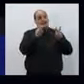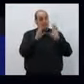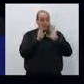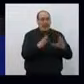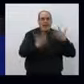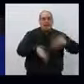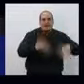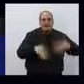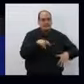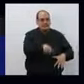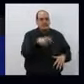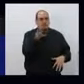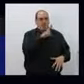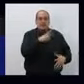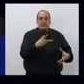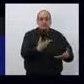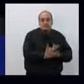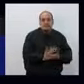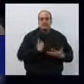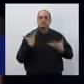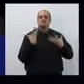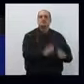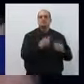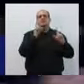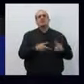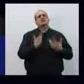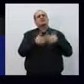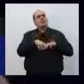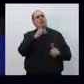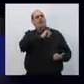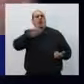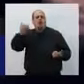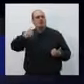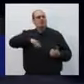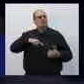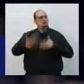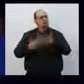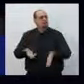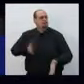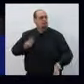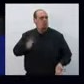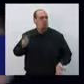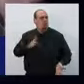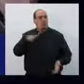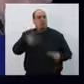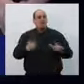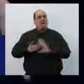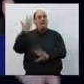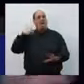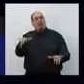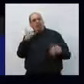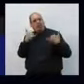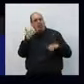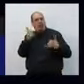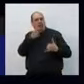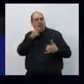a las mujeres y por eso hemos mejorado el sistema de denuncias porque el que teníamos ni siquiera atendían el teléfono construido